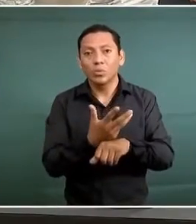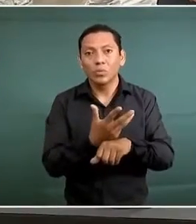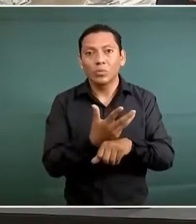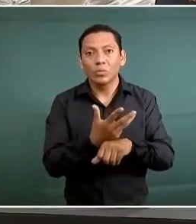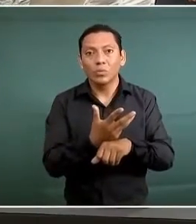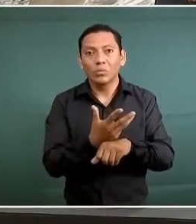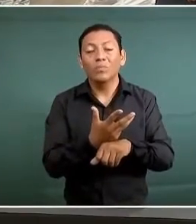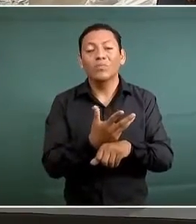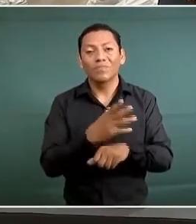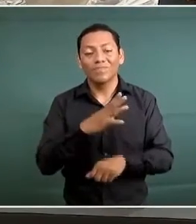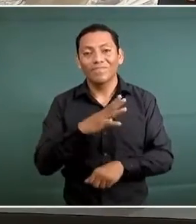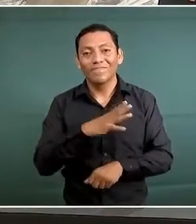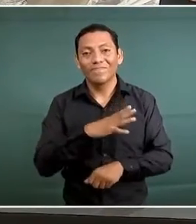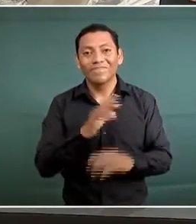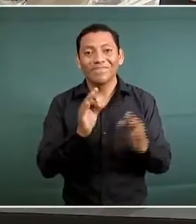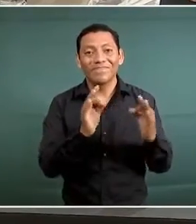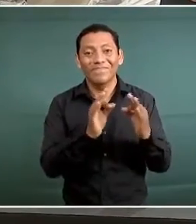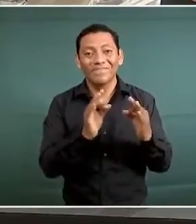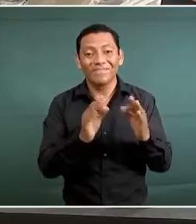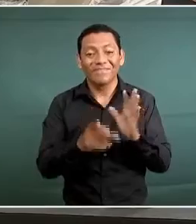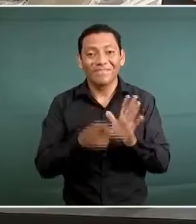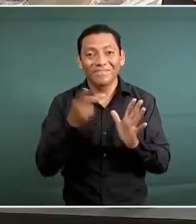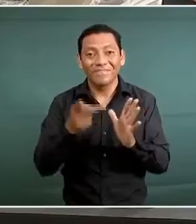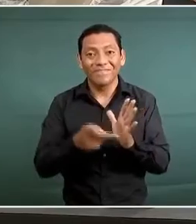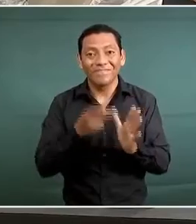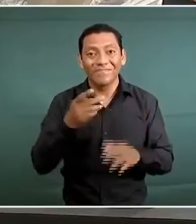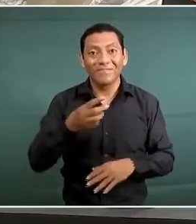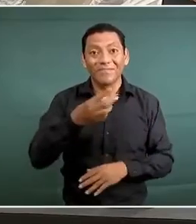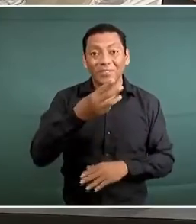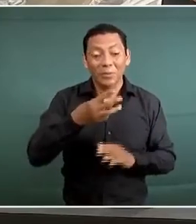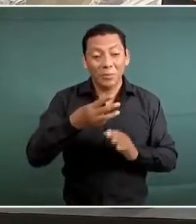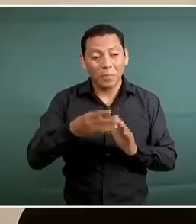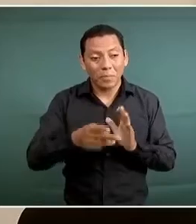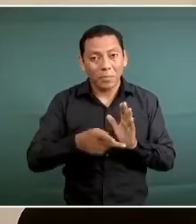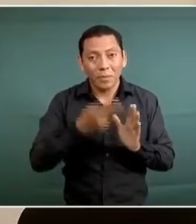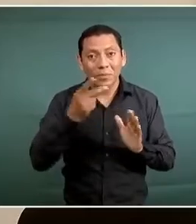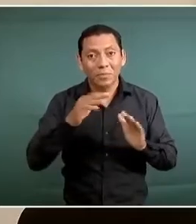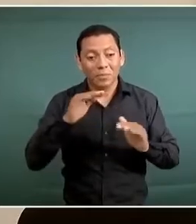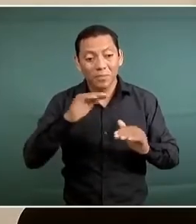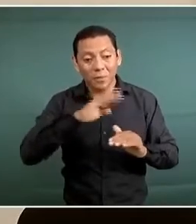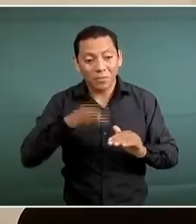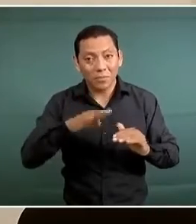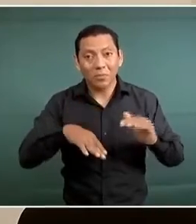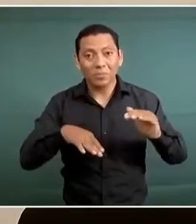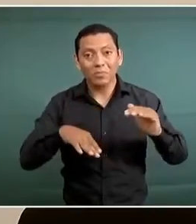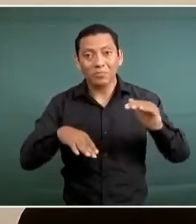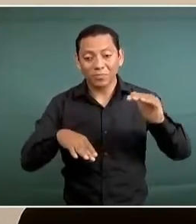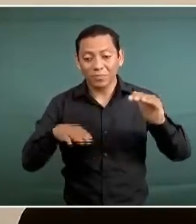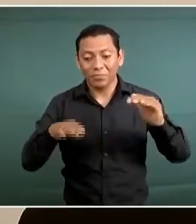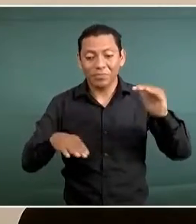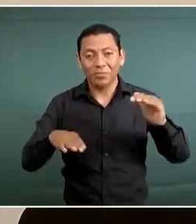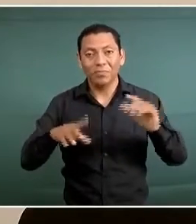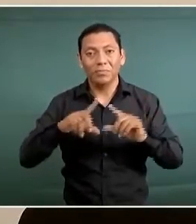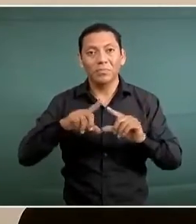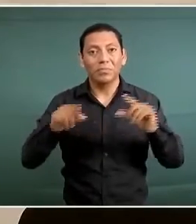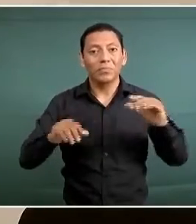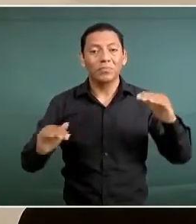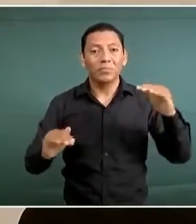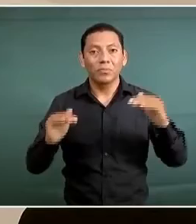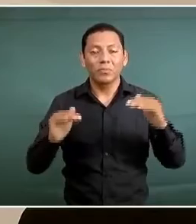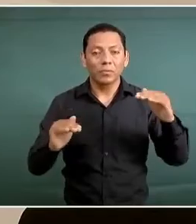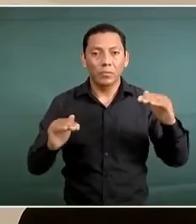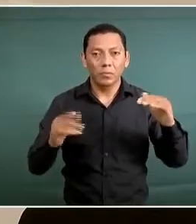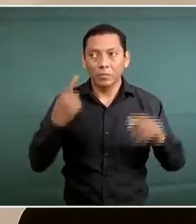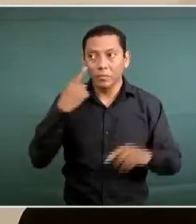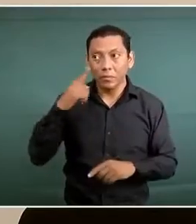vecinos tres veces más fallecidos que en México de